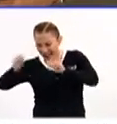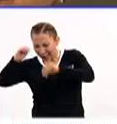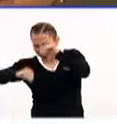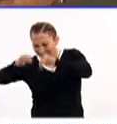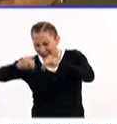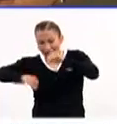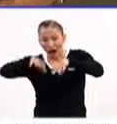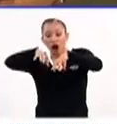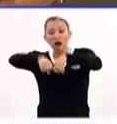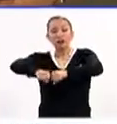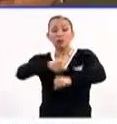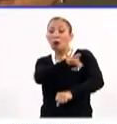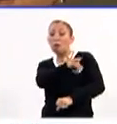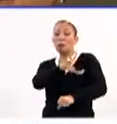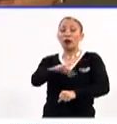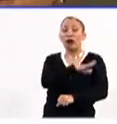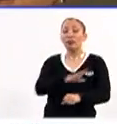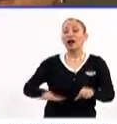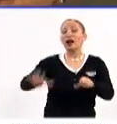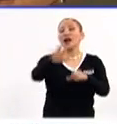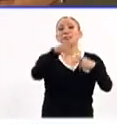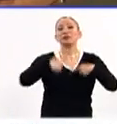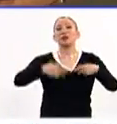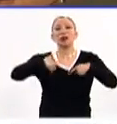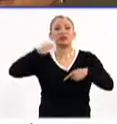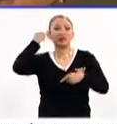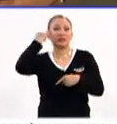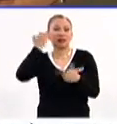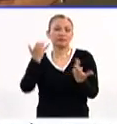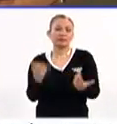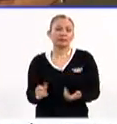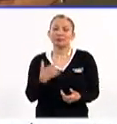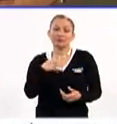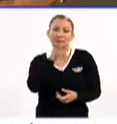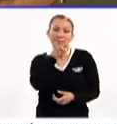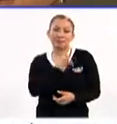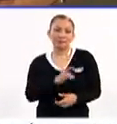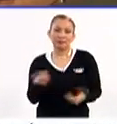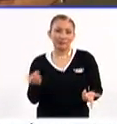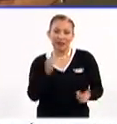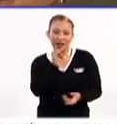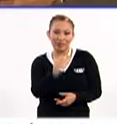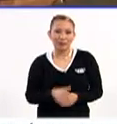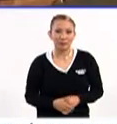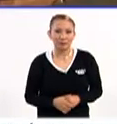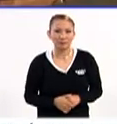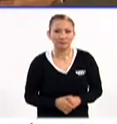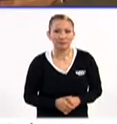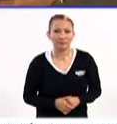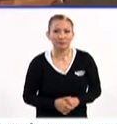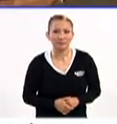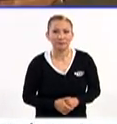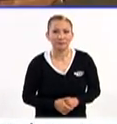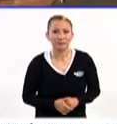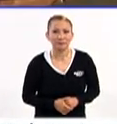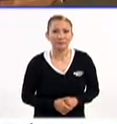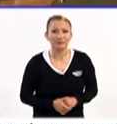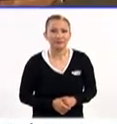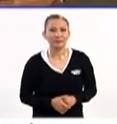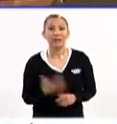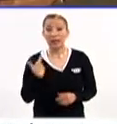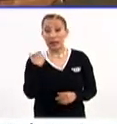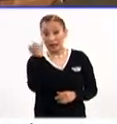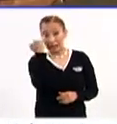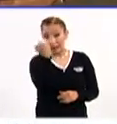que la conquista fue una derrota general de la población indígena, lo cual también es completamente falso. Pues ahí está. Y